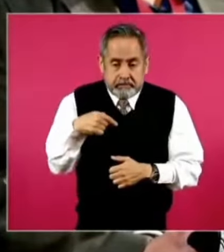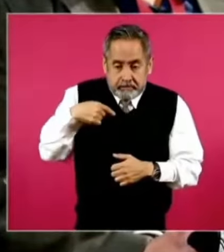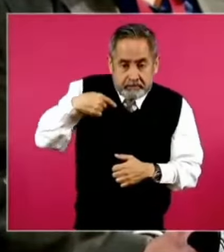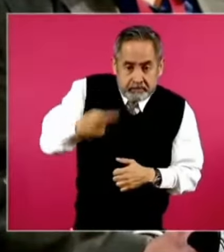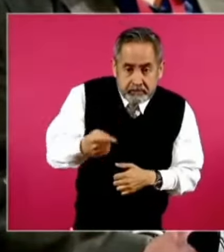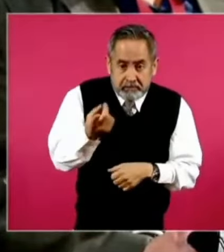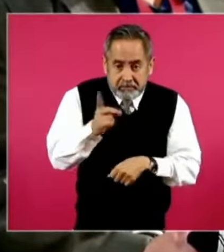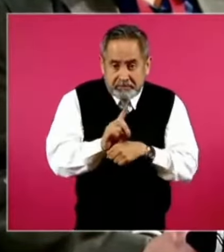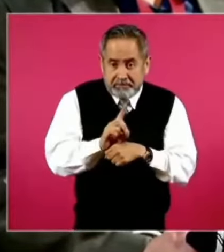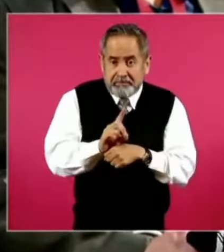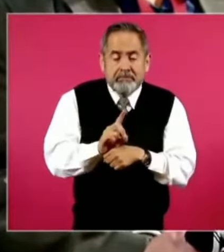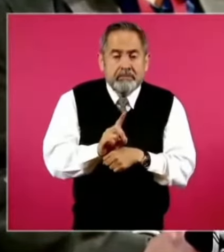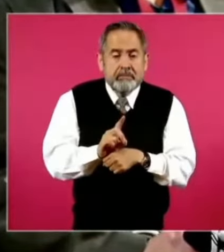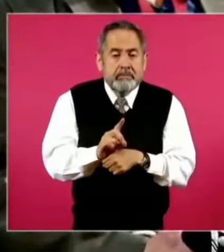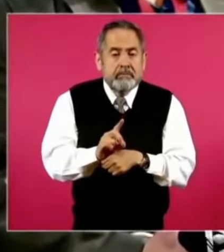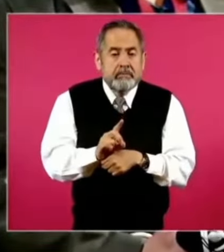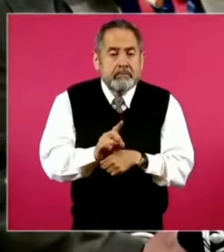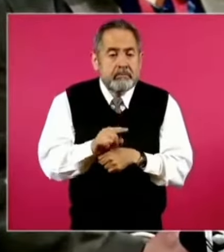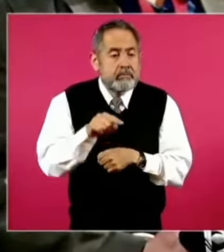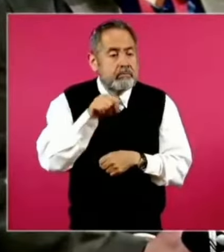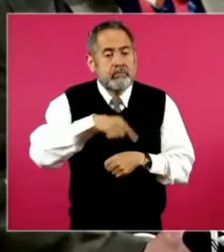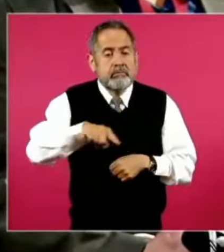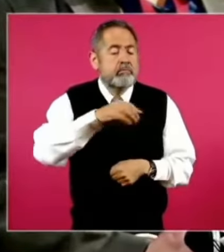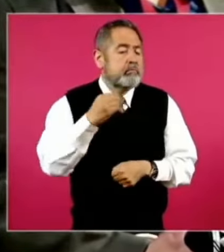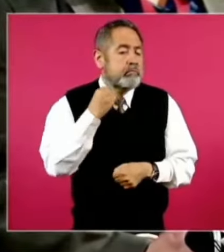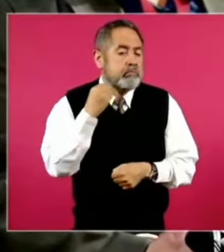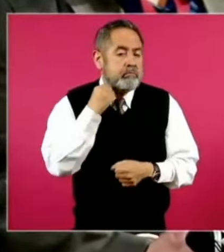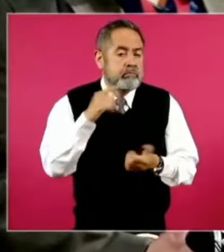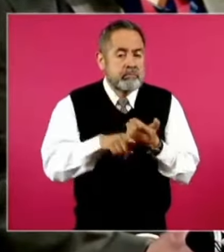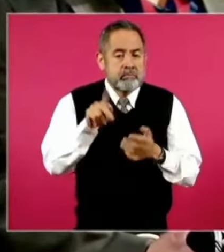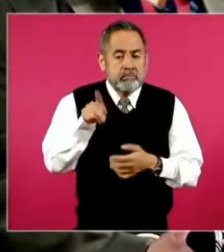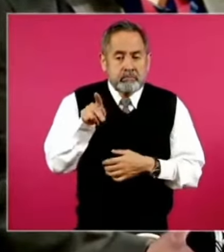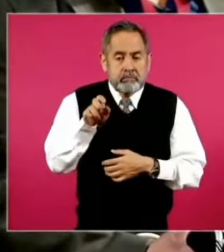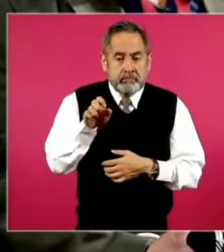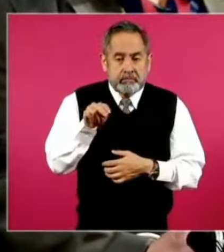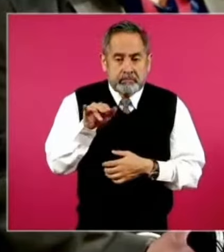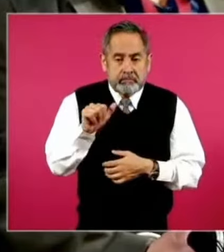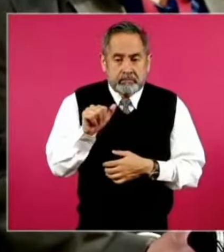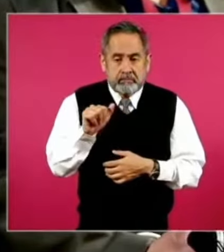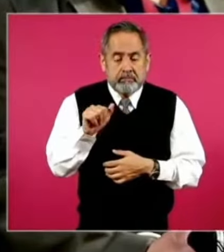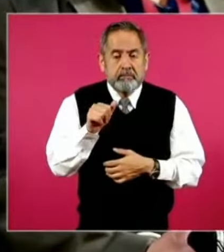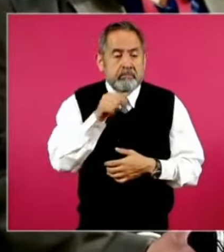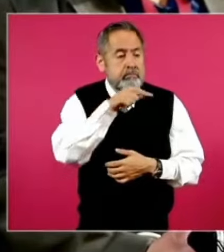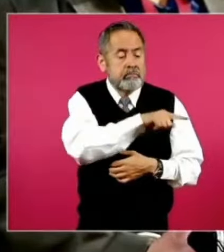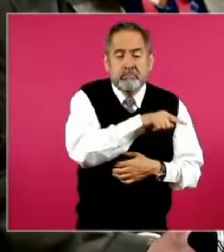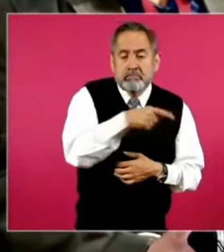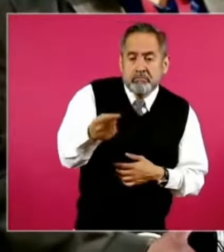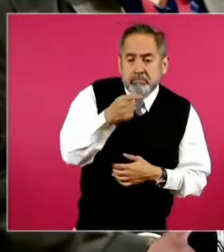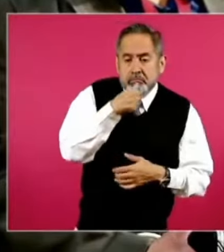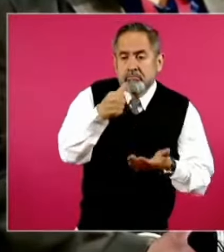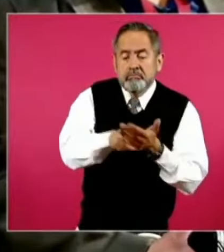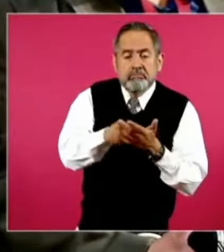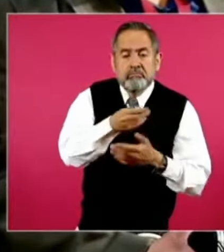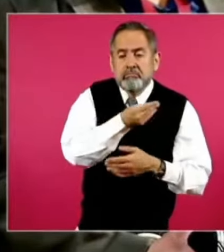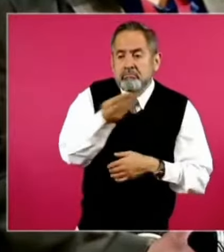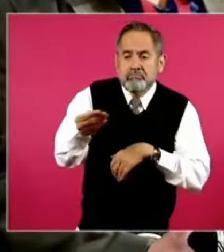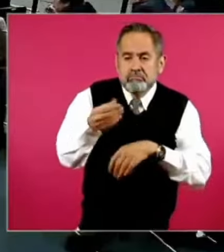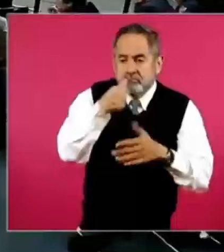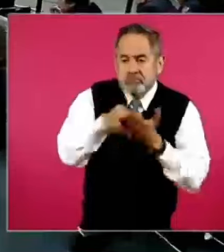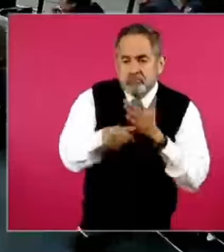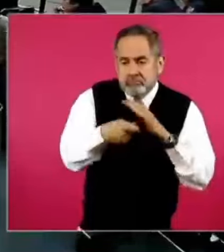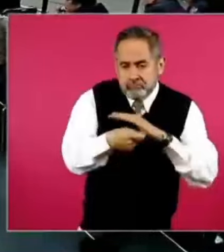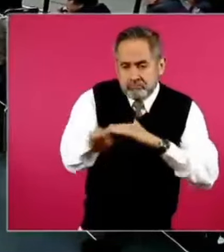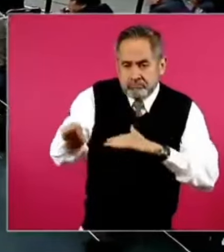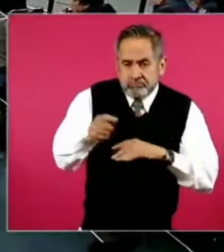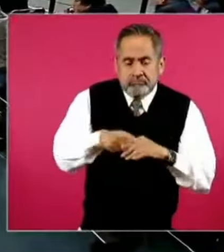día, los abogados de Kenny Hernández recibieron otra vez una notificación